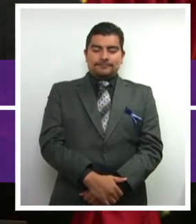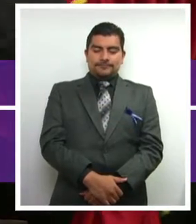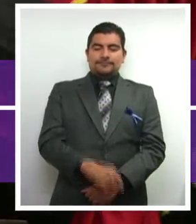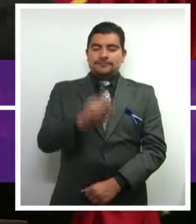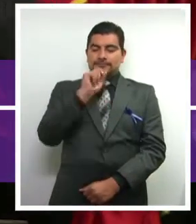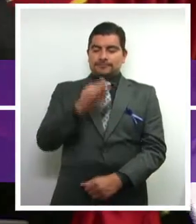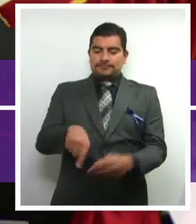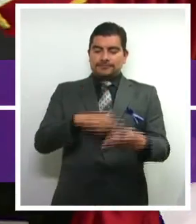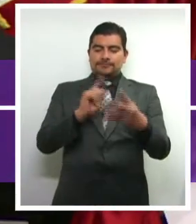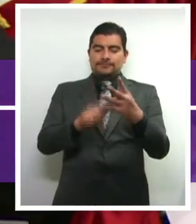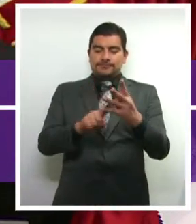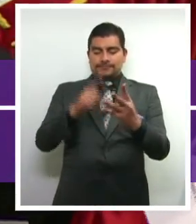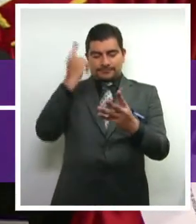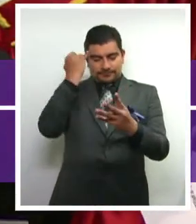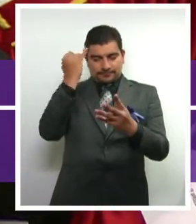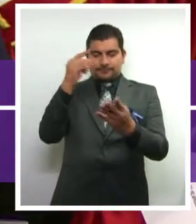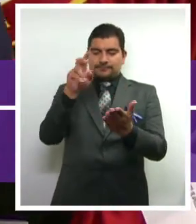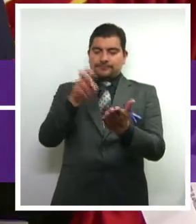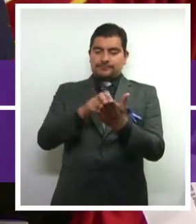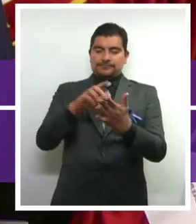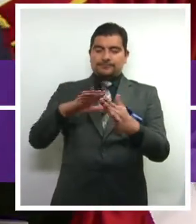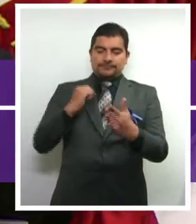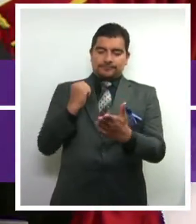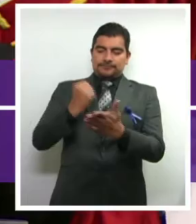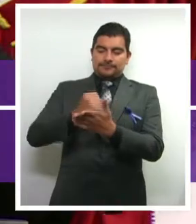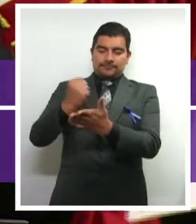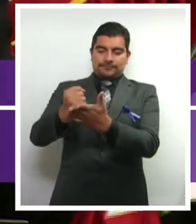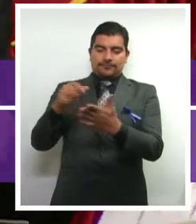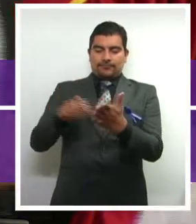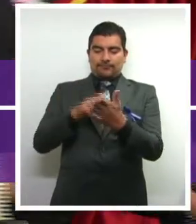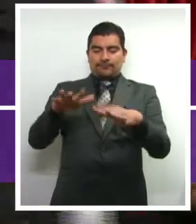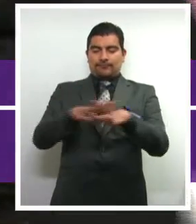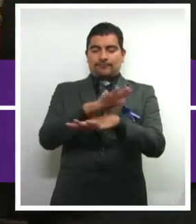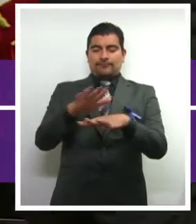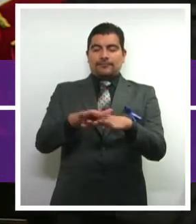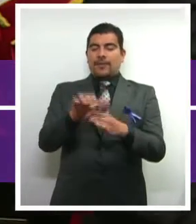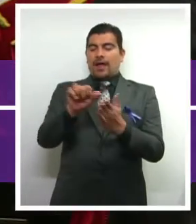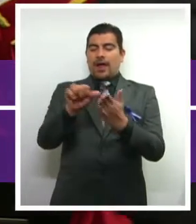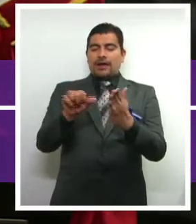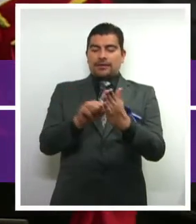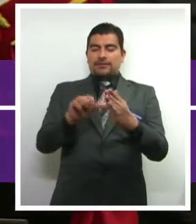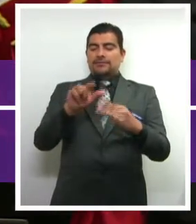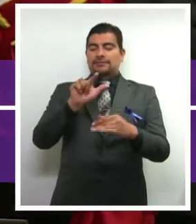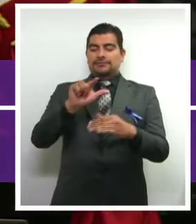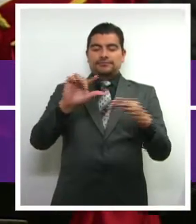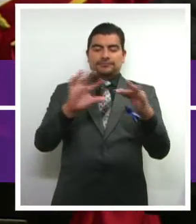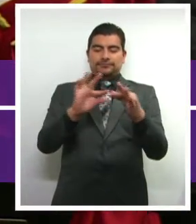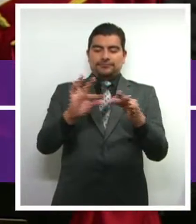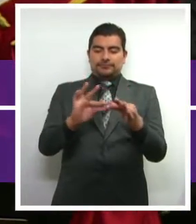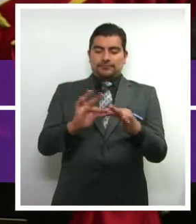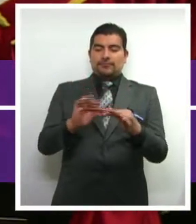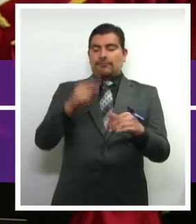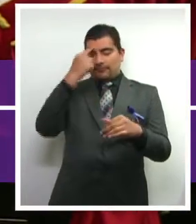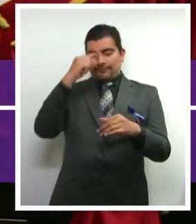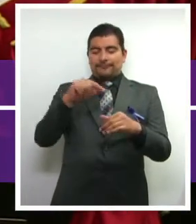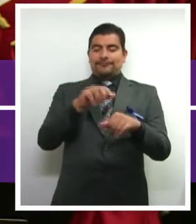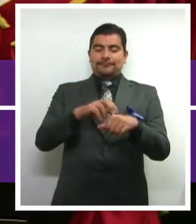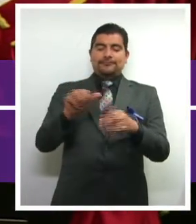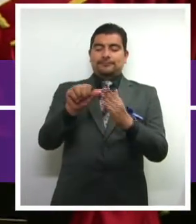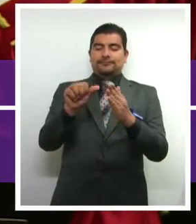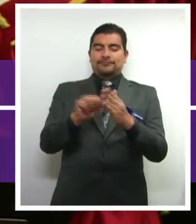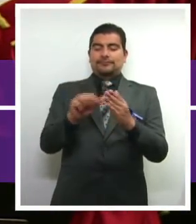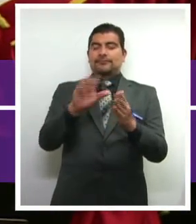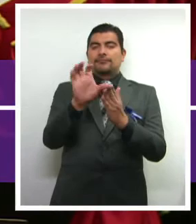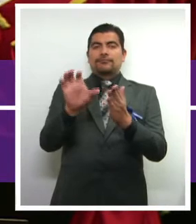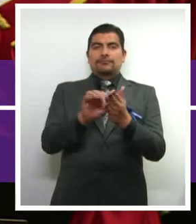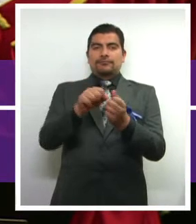4. Con proyecto de decreto por el que se modifica el artículo 17 del proyecto de Constitución Política de la Ciudad de